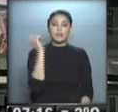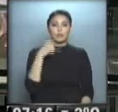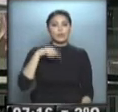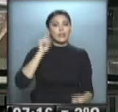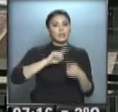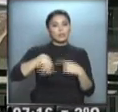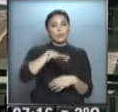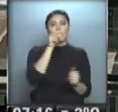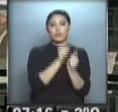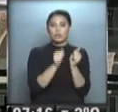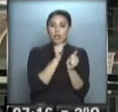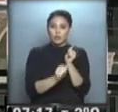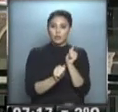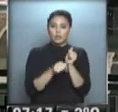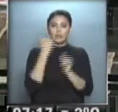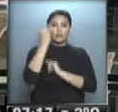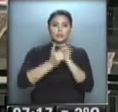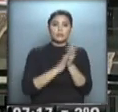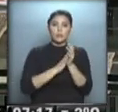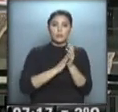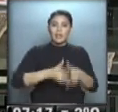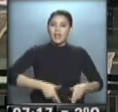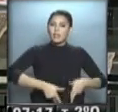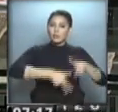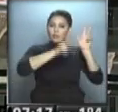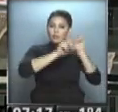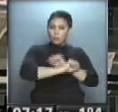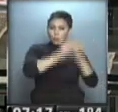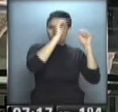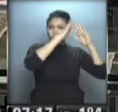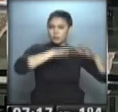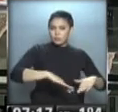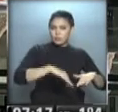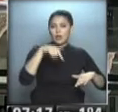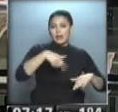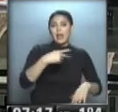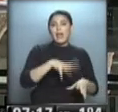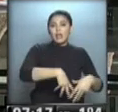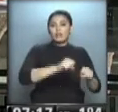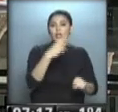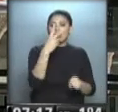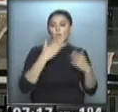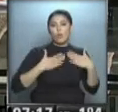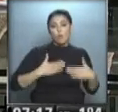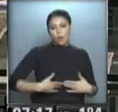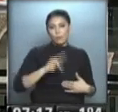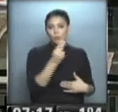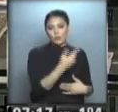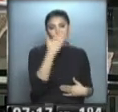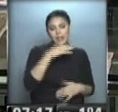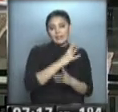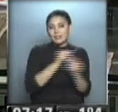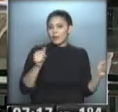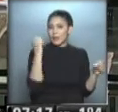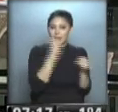Nos vamos a Rosario para hablar de la tragedia, la explosión del edificio luego del hallazgo de dos cuerpos. Finalizaron las tareas de